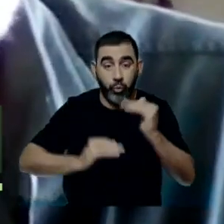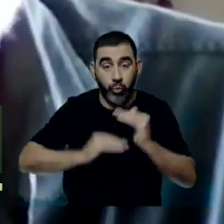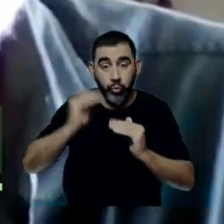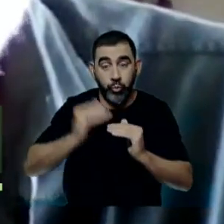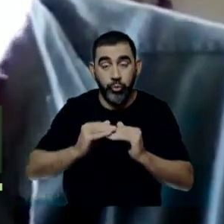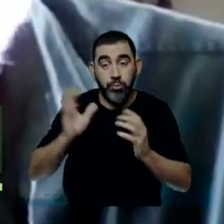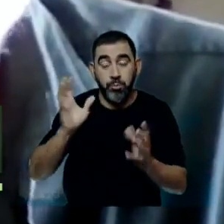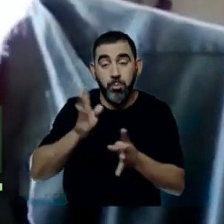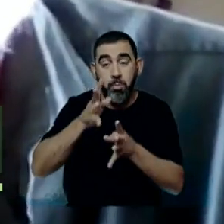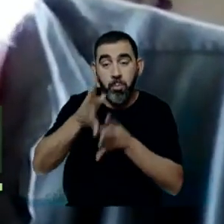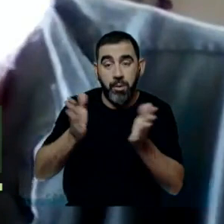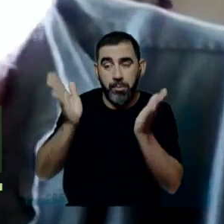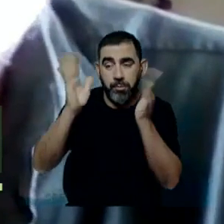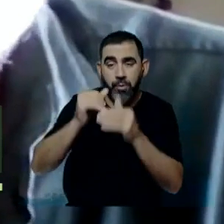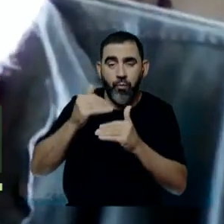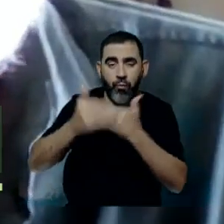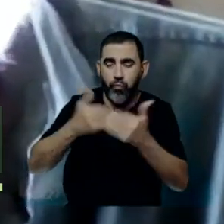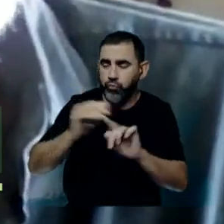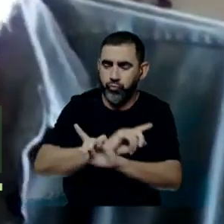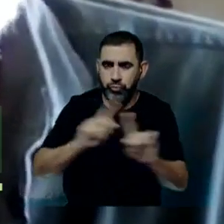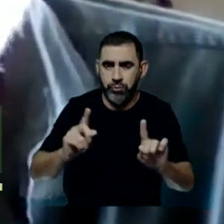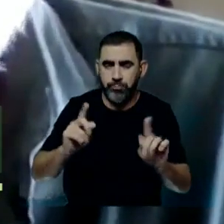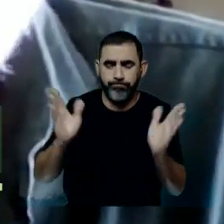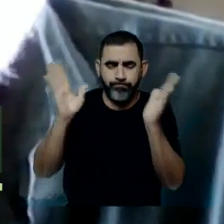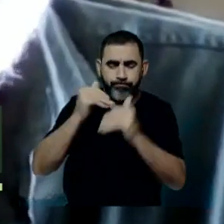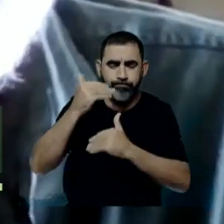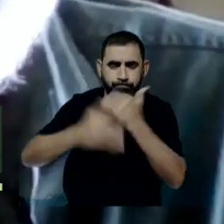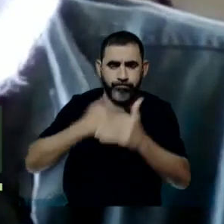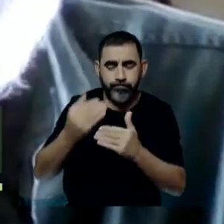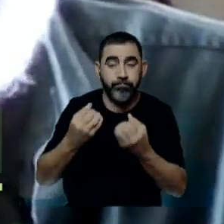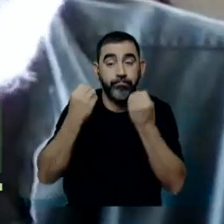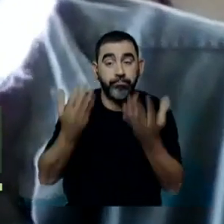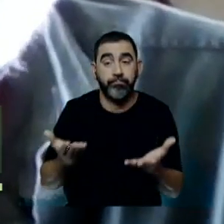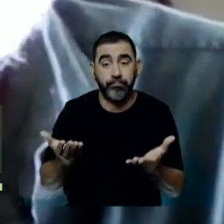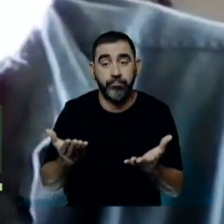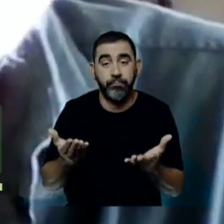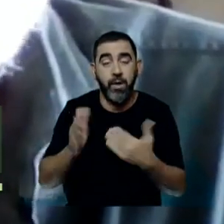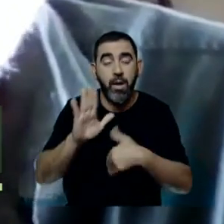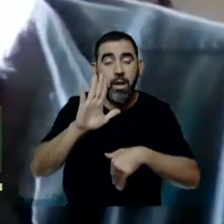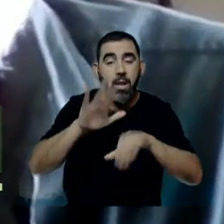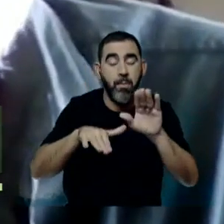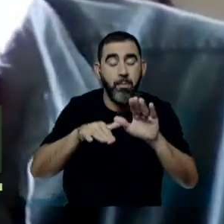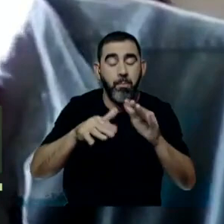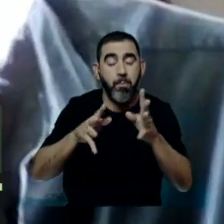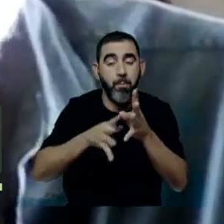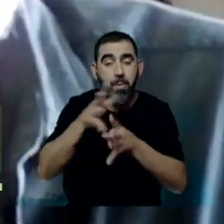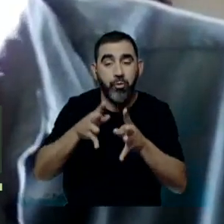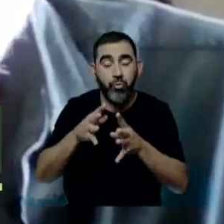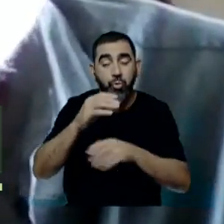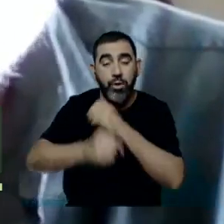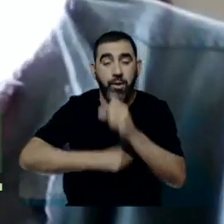una planta que no va a poder funcionar. No va a poder funcionar buena parte del